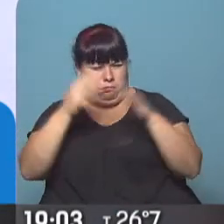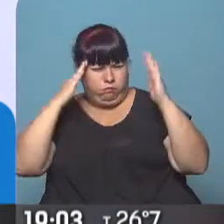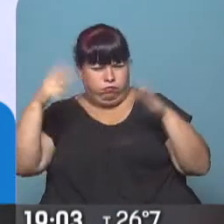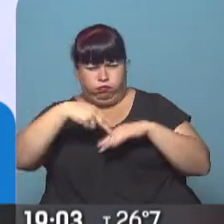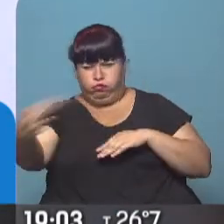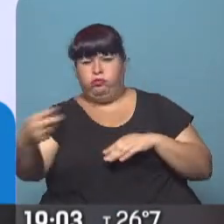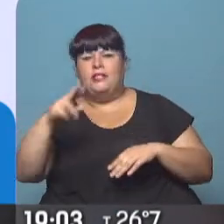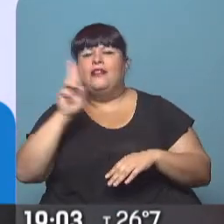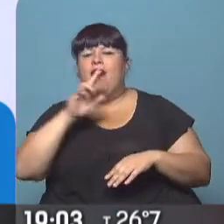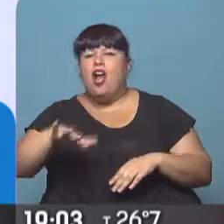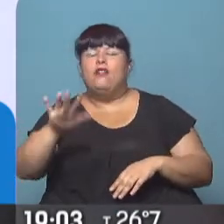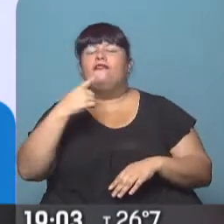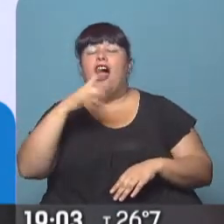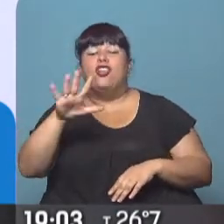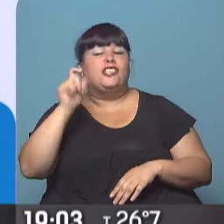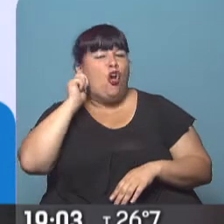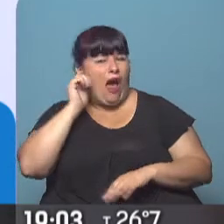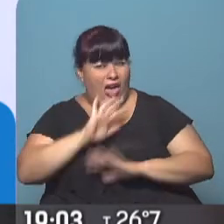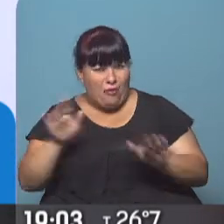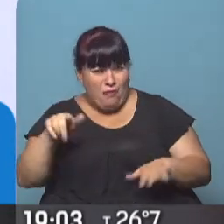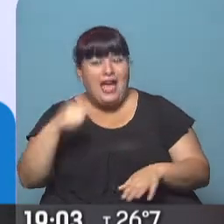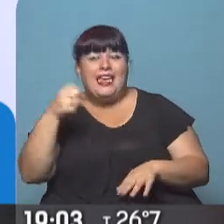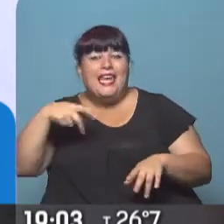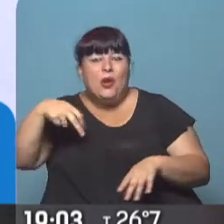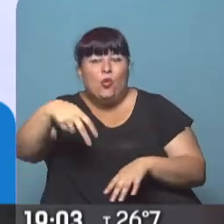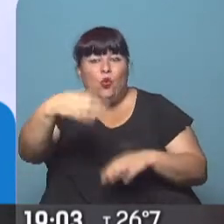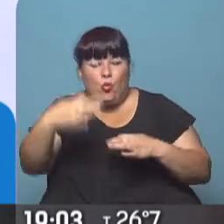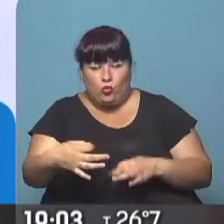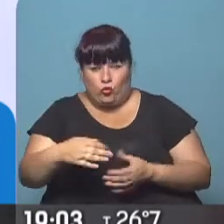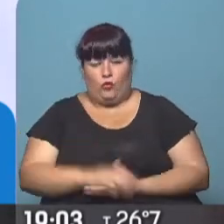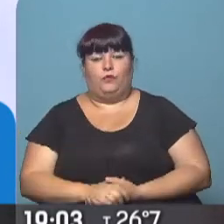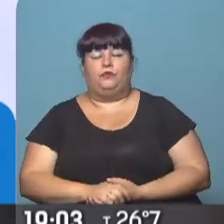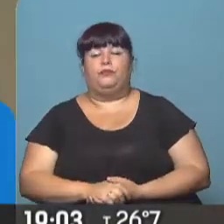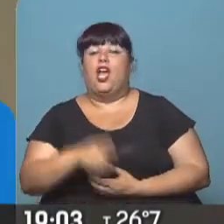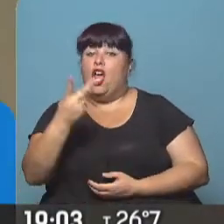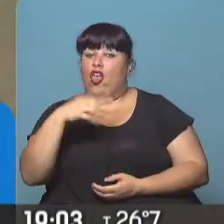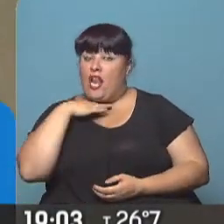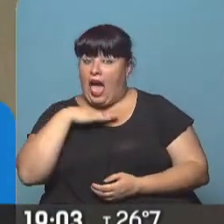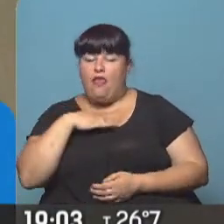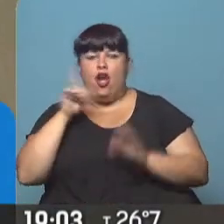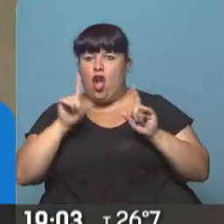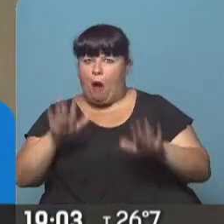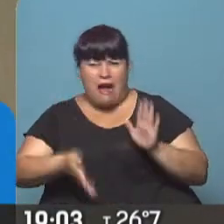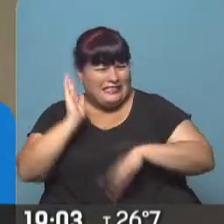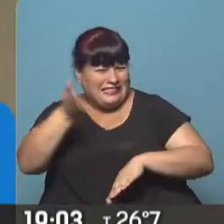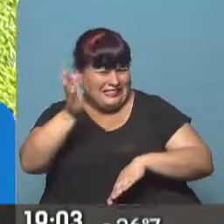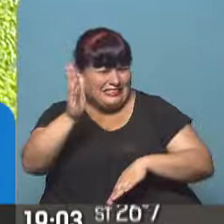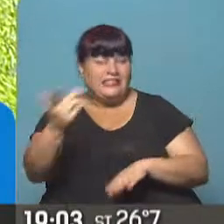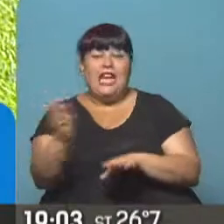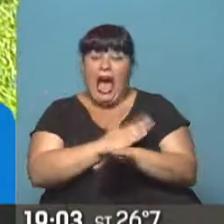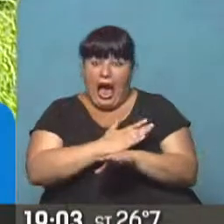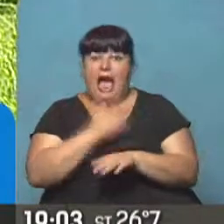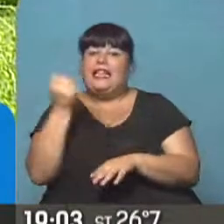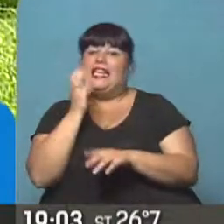a un niño de sólo cinco años que intentaba cruzar la acera los sujetos no se detuvieron minutos antes